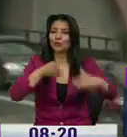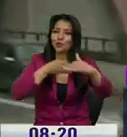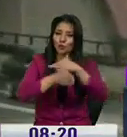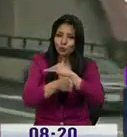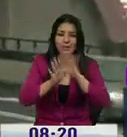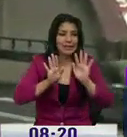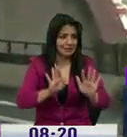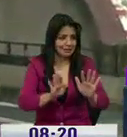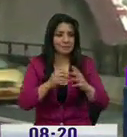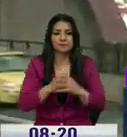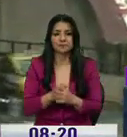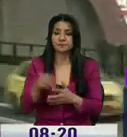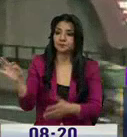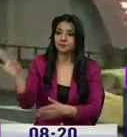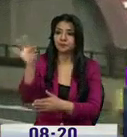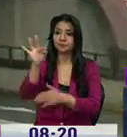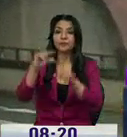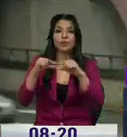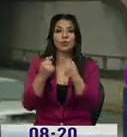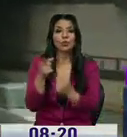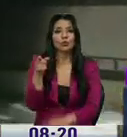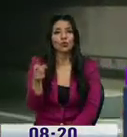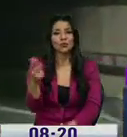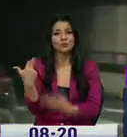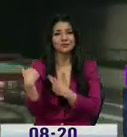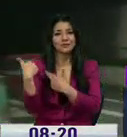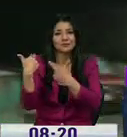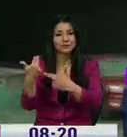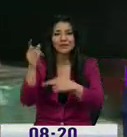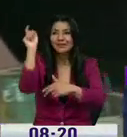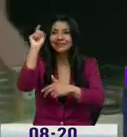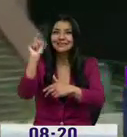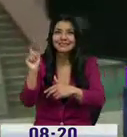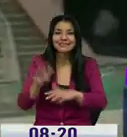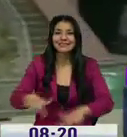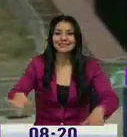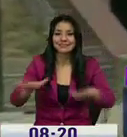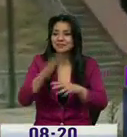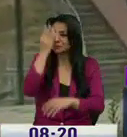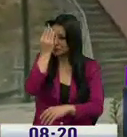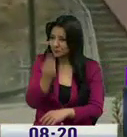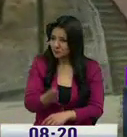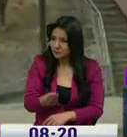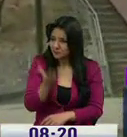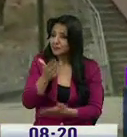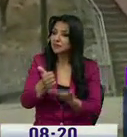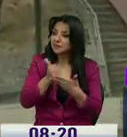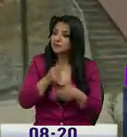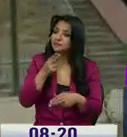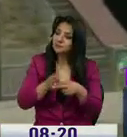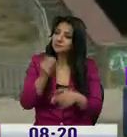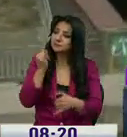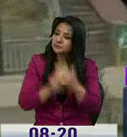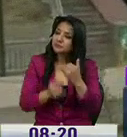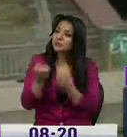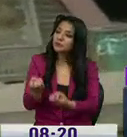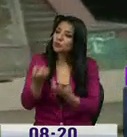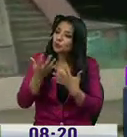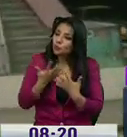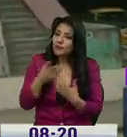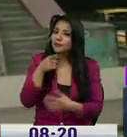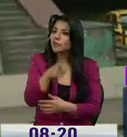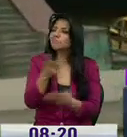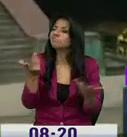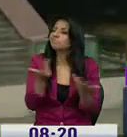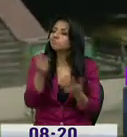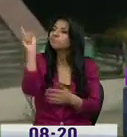de espacios, voy a hablar con el colectivo quienes fueron encargados de realizar este mural. Buenos días, ayúdame con tu nombre y apellido, cuéntanos un poco de qué